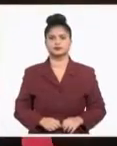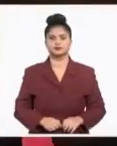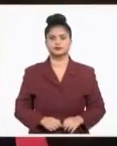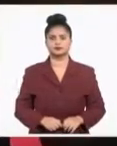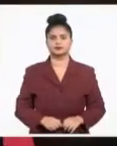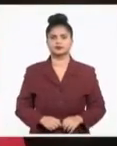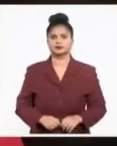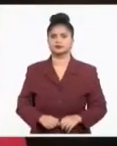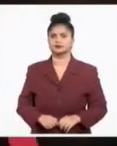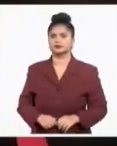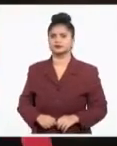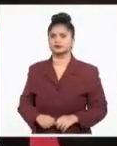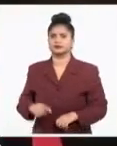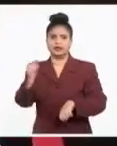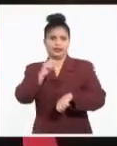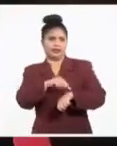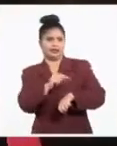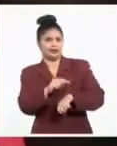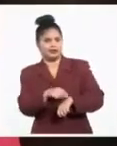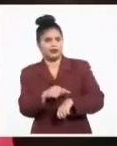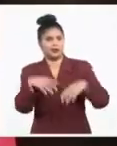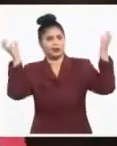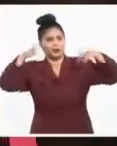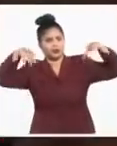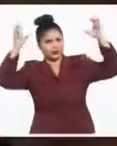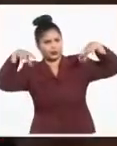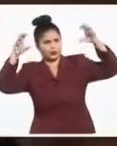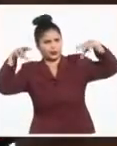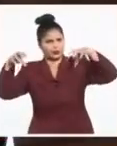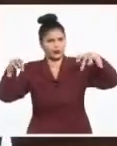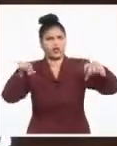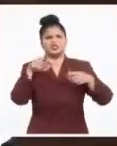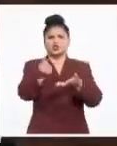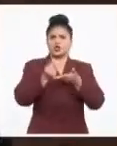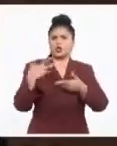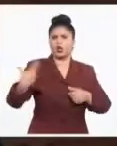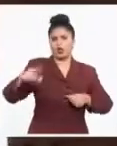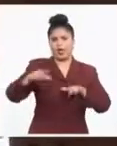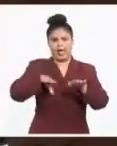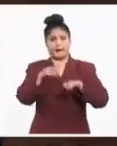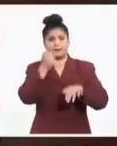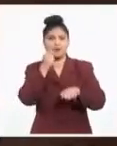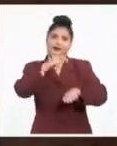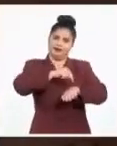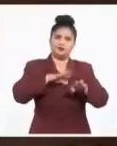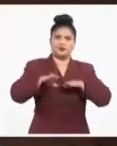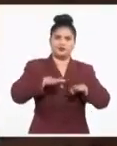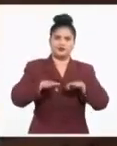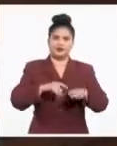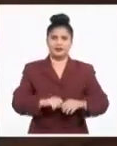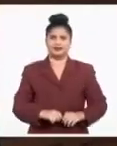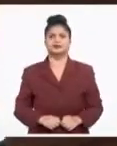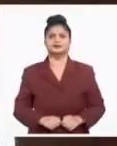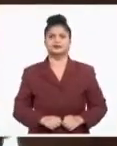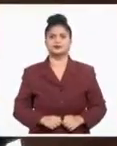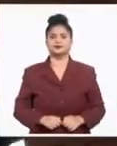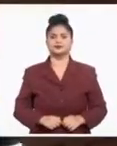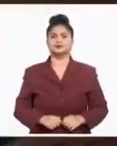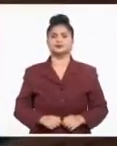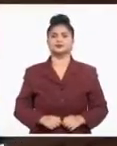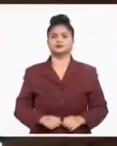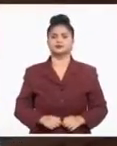no está favoreciendo a los jugadores ya que está lloviendo bastante. Bueno, para ganarle a Corea hay que salir a jugar el juego a nosotros, el